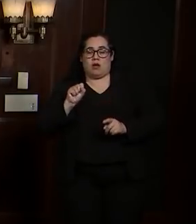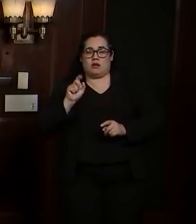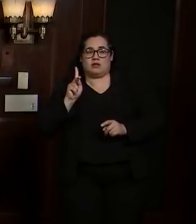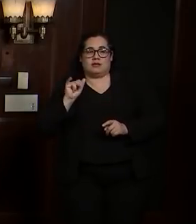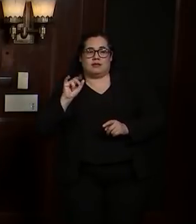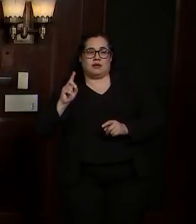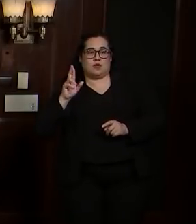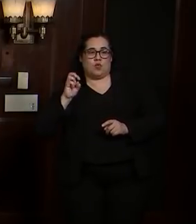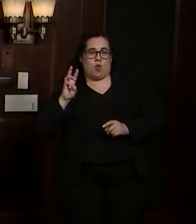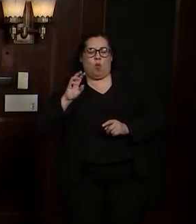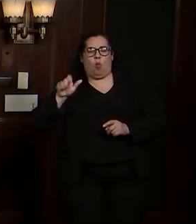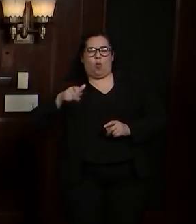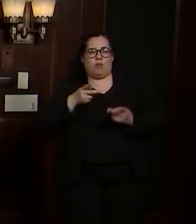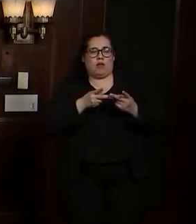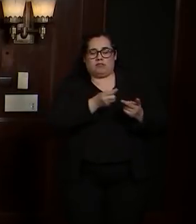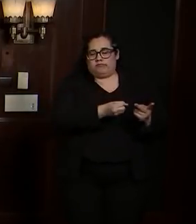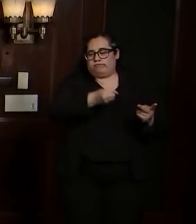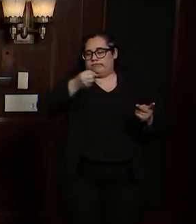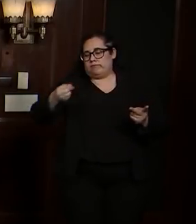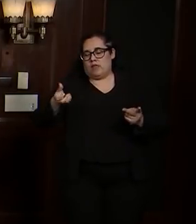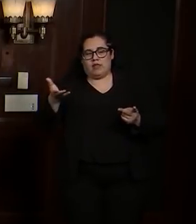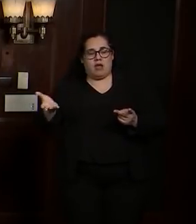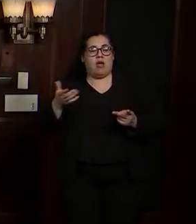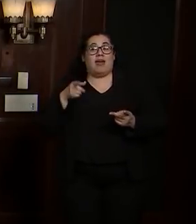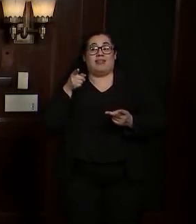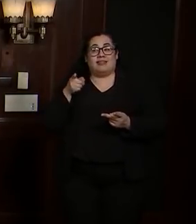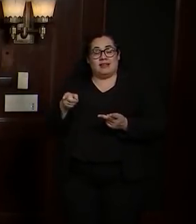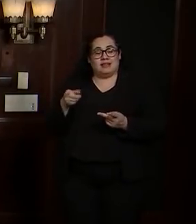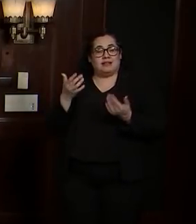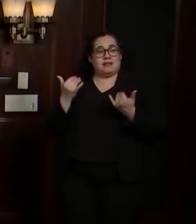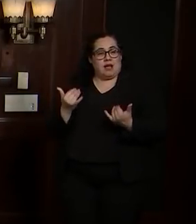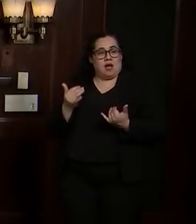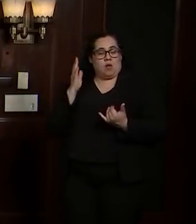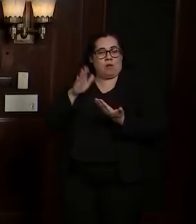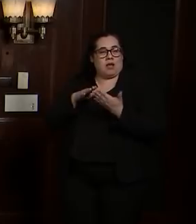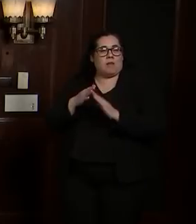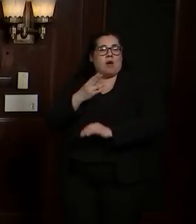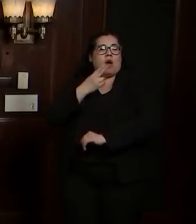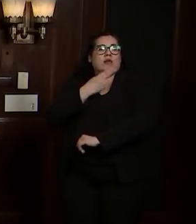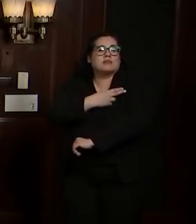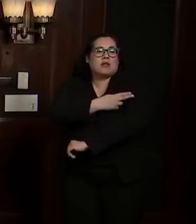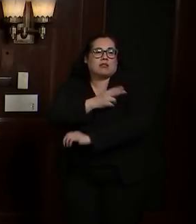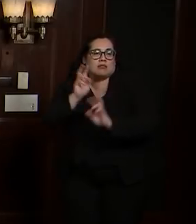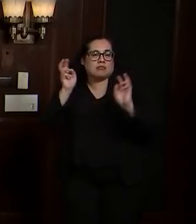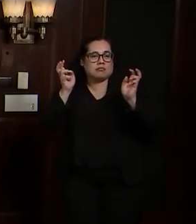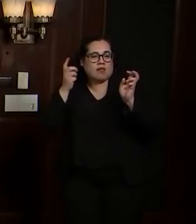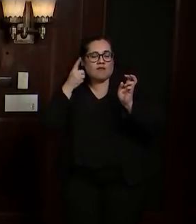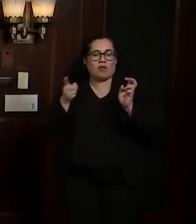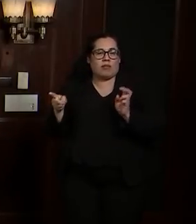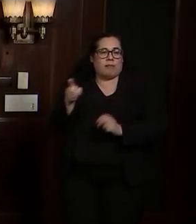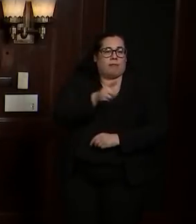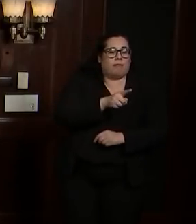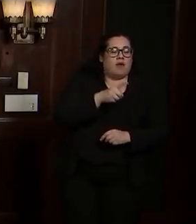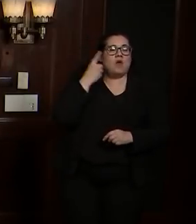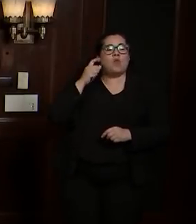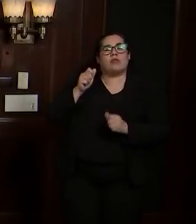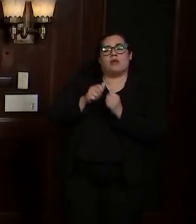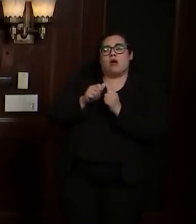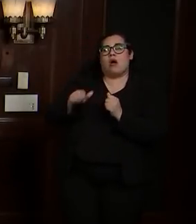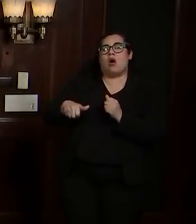otros lugares, y ahora será un hospital para ellos con